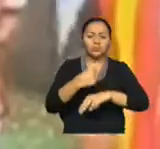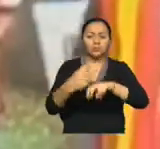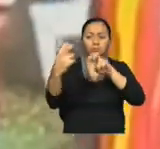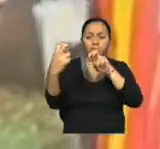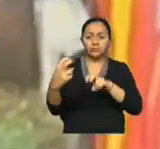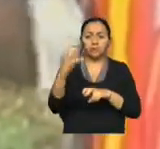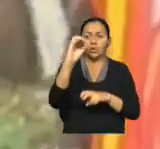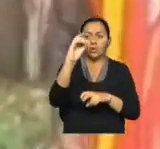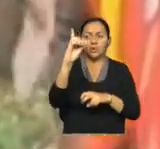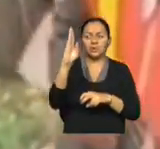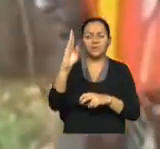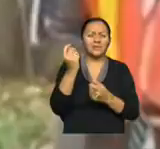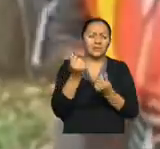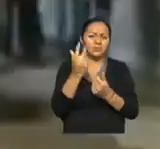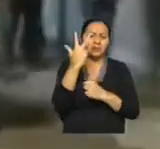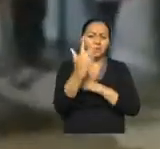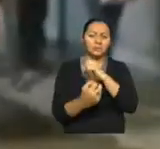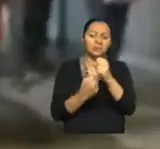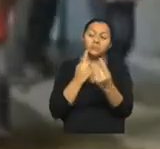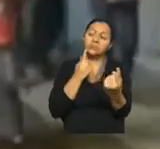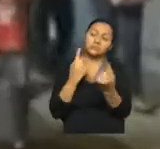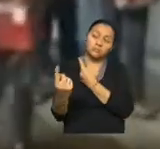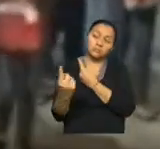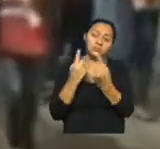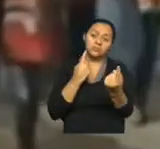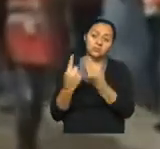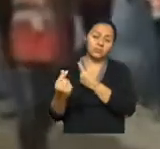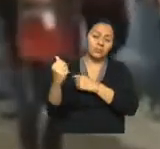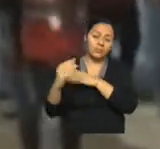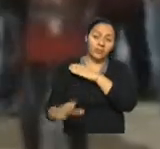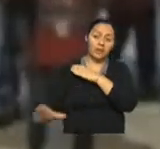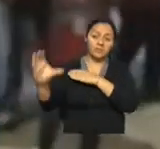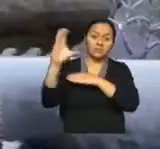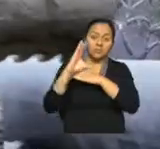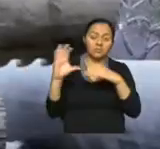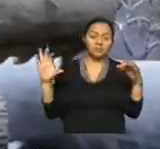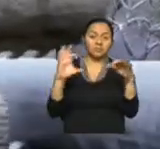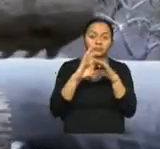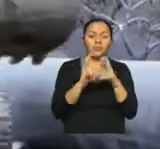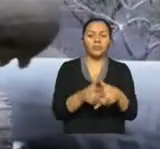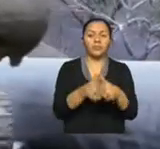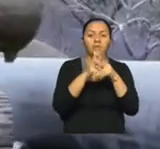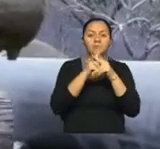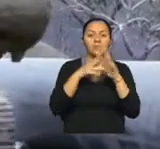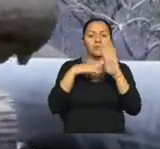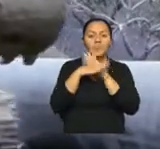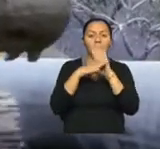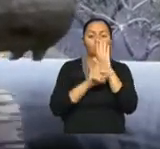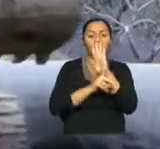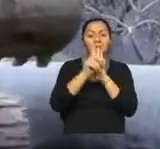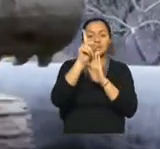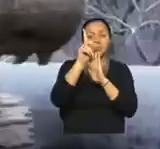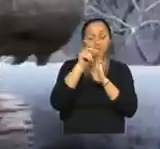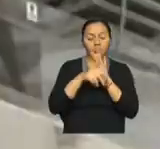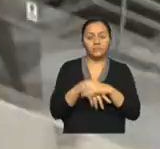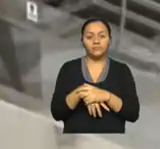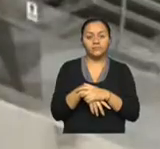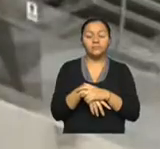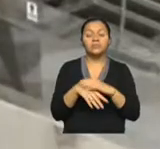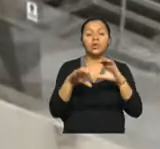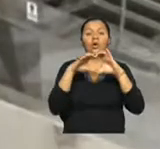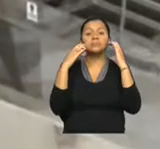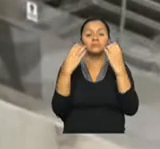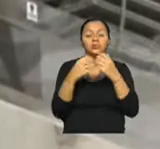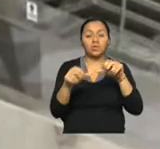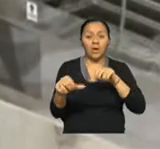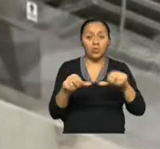Odebrecht tardó casi 3 años y que el financiamiento estaba ligado a un préstamo del Banco de Desarrollo. La Comisión